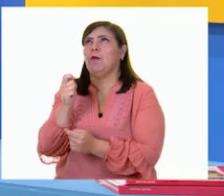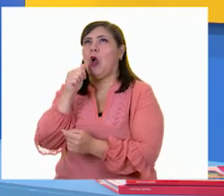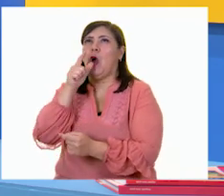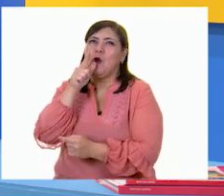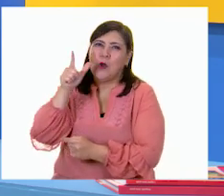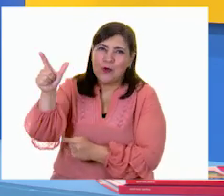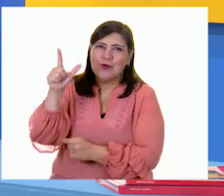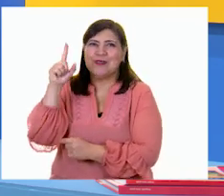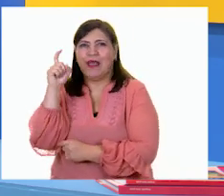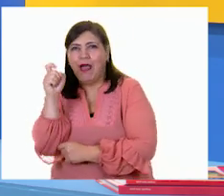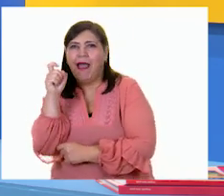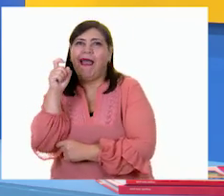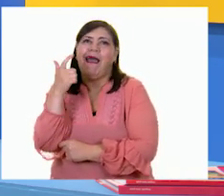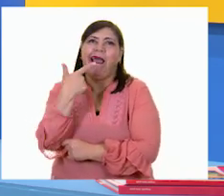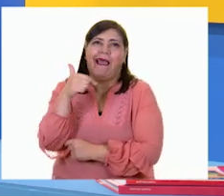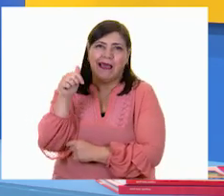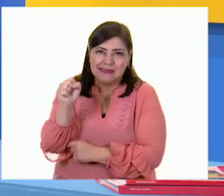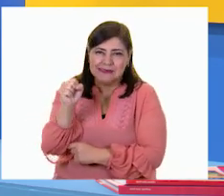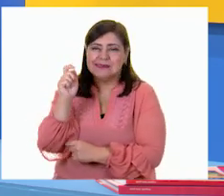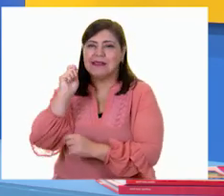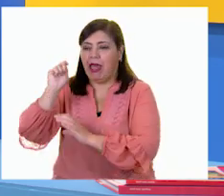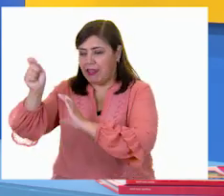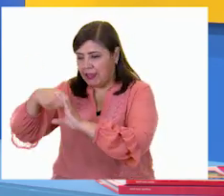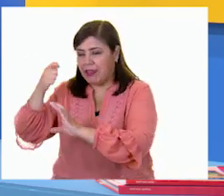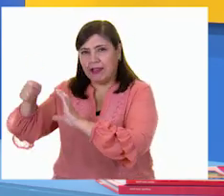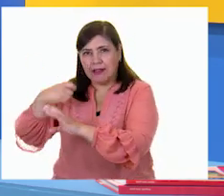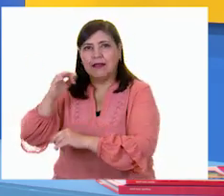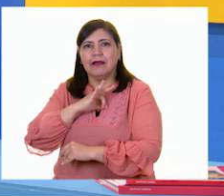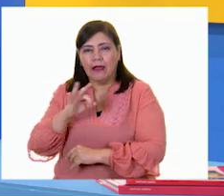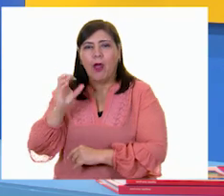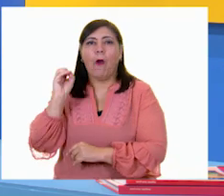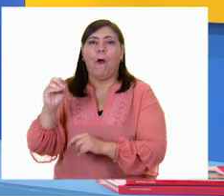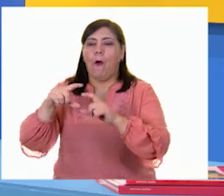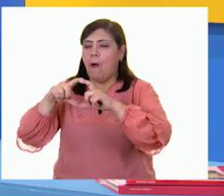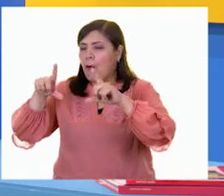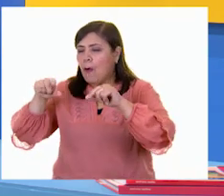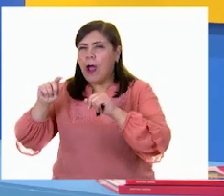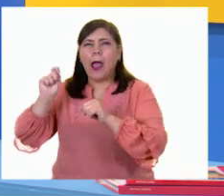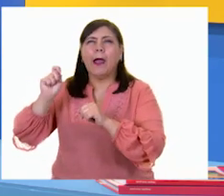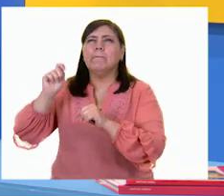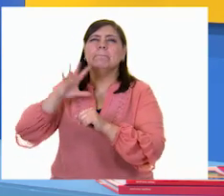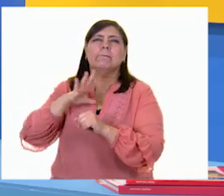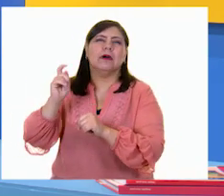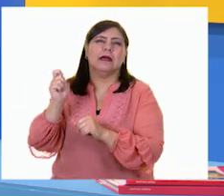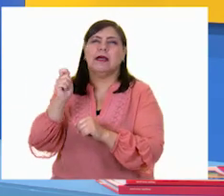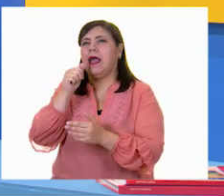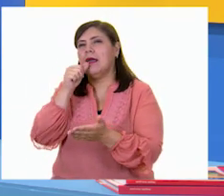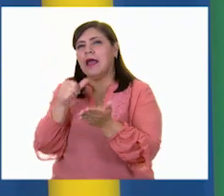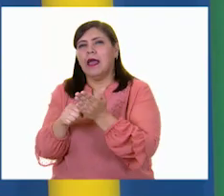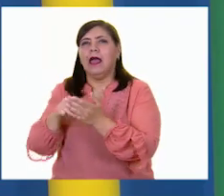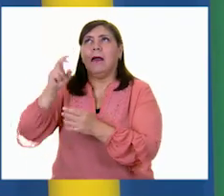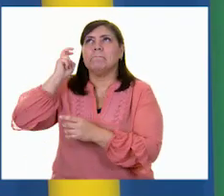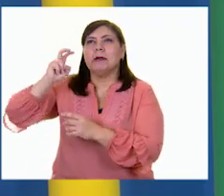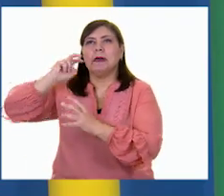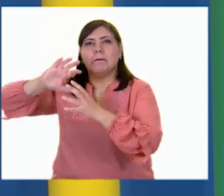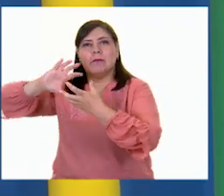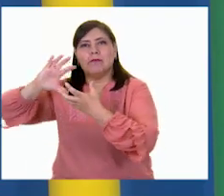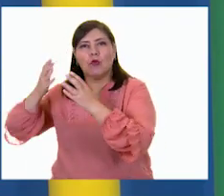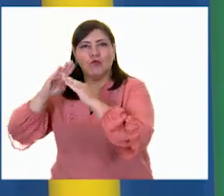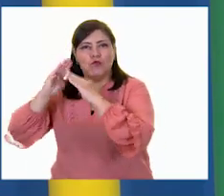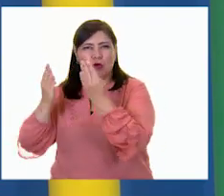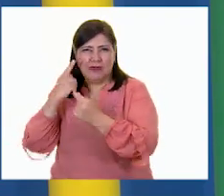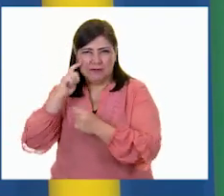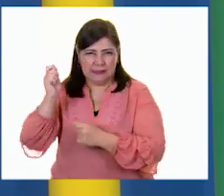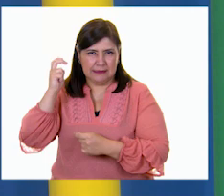agua y gas. Y en ocasiones las tarjetas postales que me envía una tía mía muy querida que viaja mucho. Y como